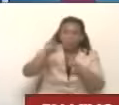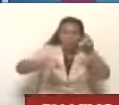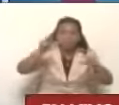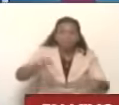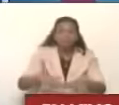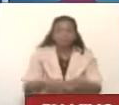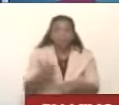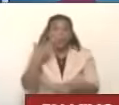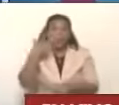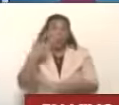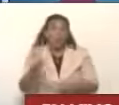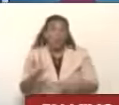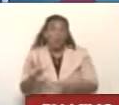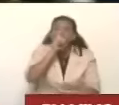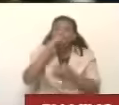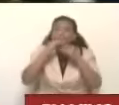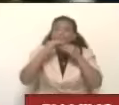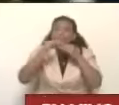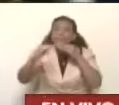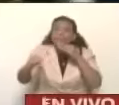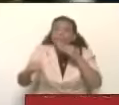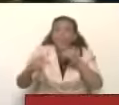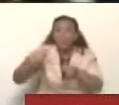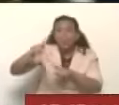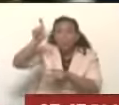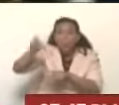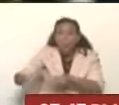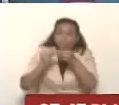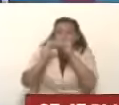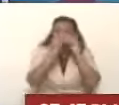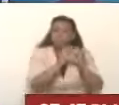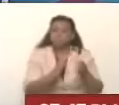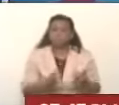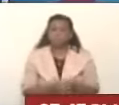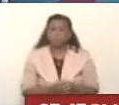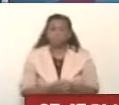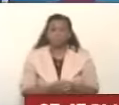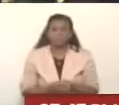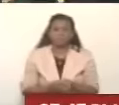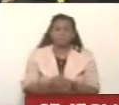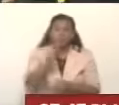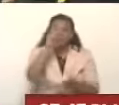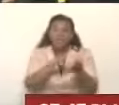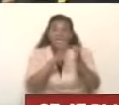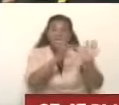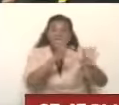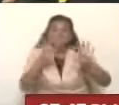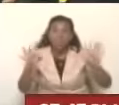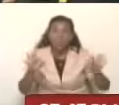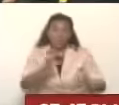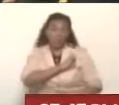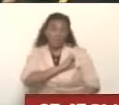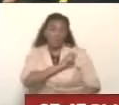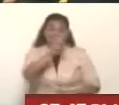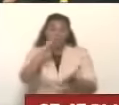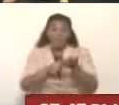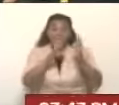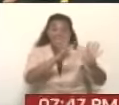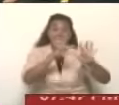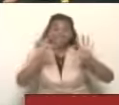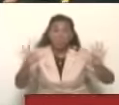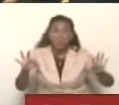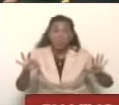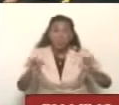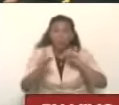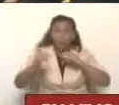Y por lo menos, de acuerdo a las pruebas que tenemos en las manos, desde el 2018, desde enero del 2018, estaban